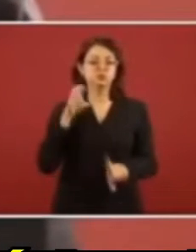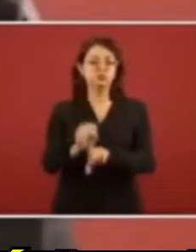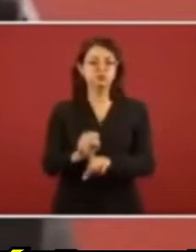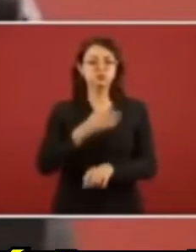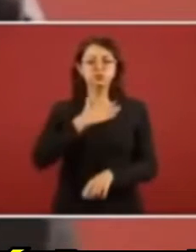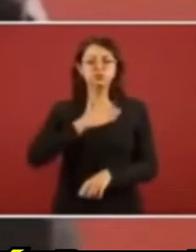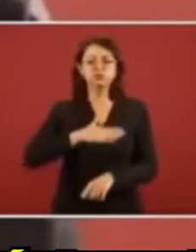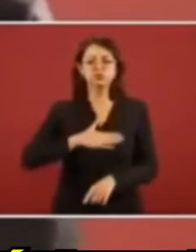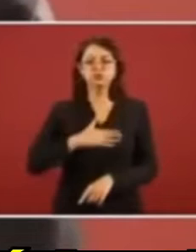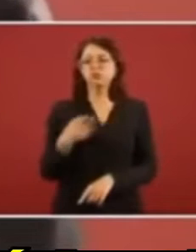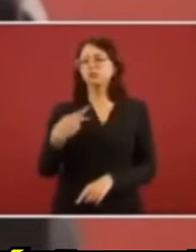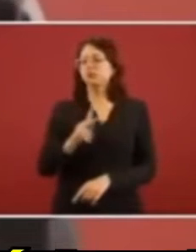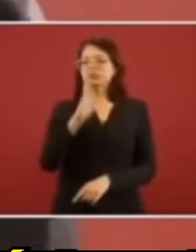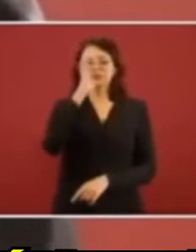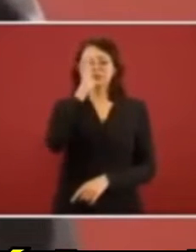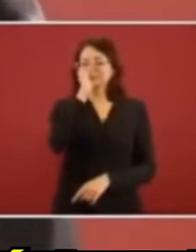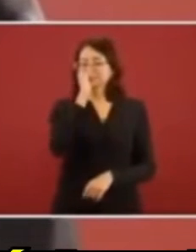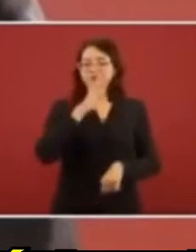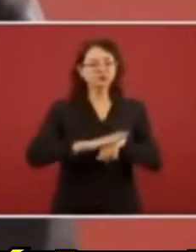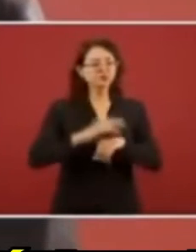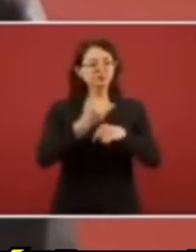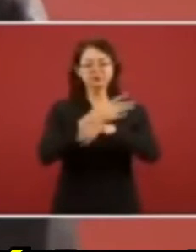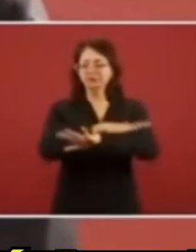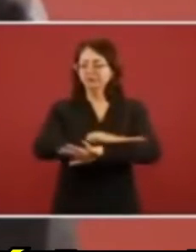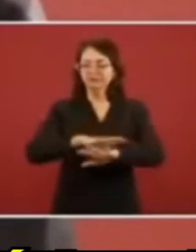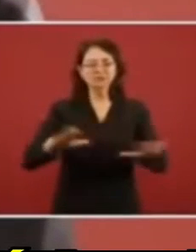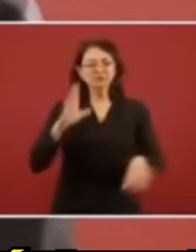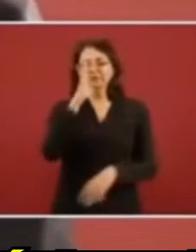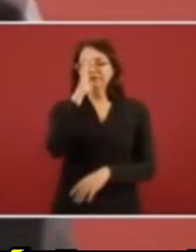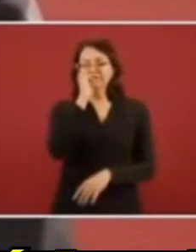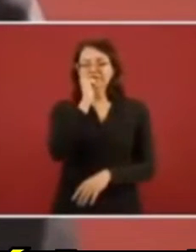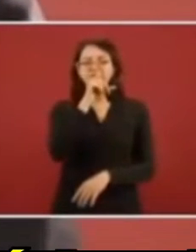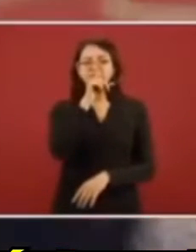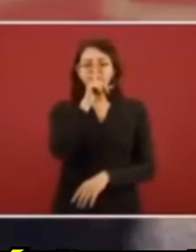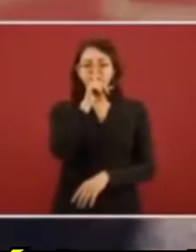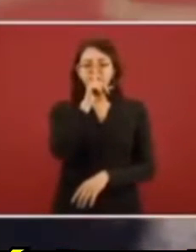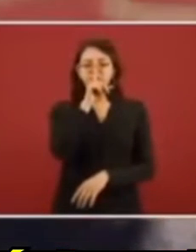puedo comentar más, eso es lo que puedo decirles.